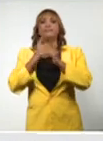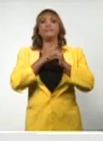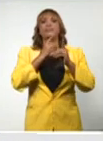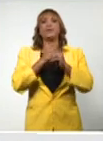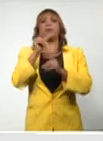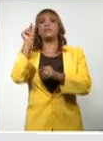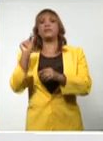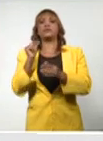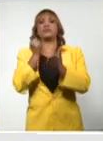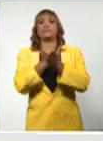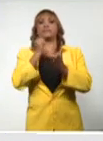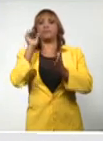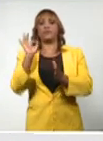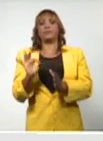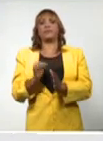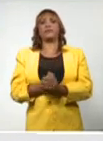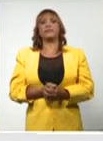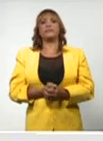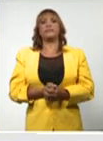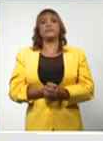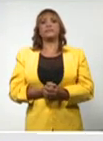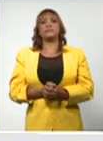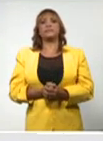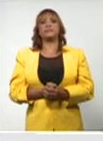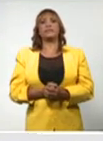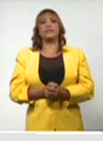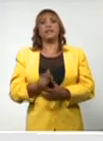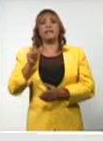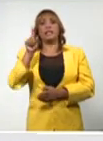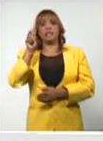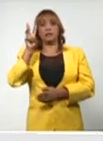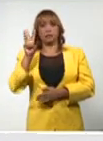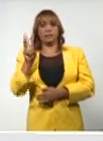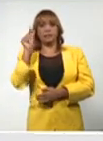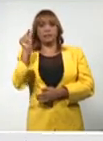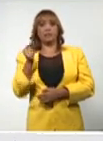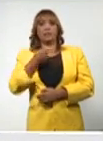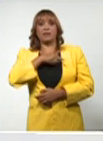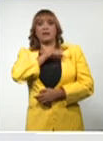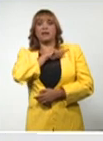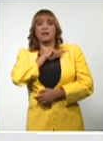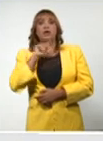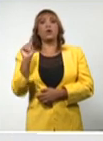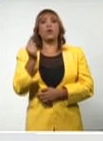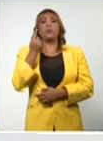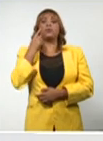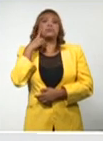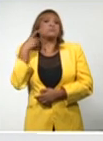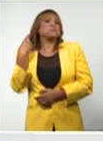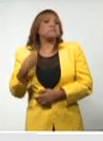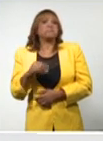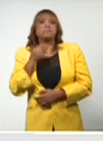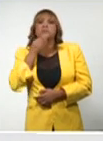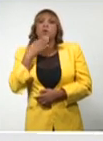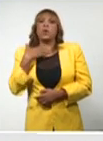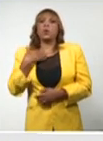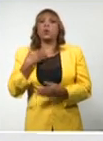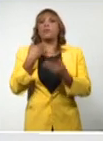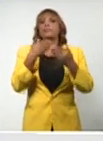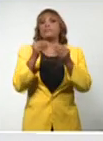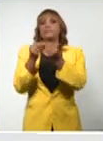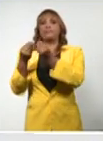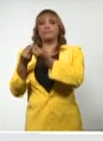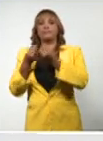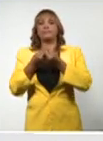confirmado. De los 13 casos diagnosticados ayer, en uno no se ha podido precisar la fuente de infección, se